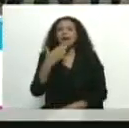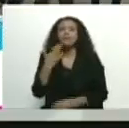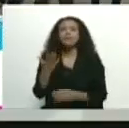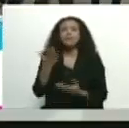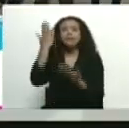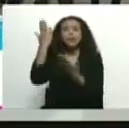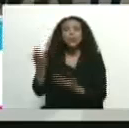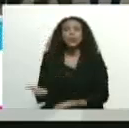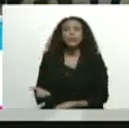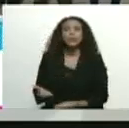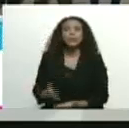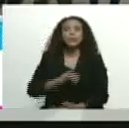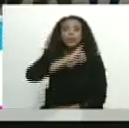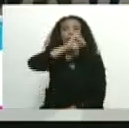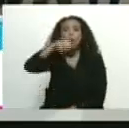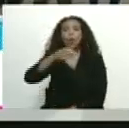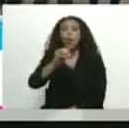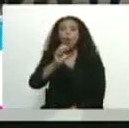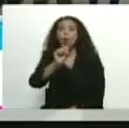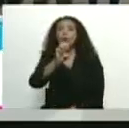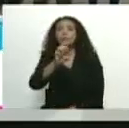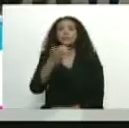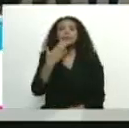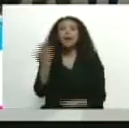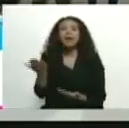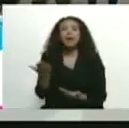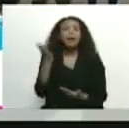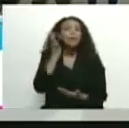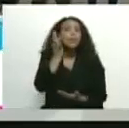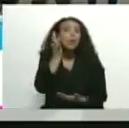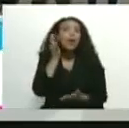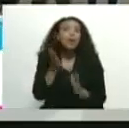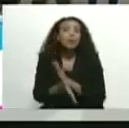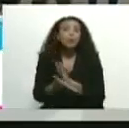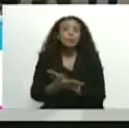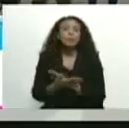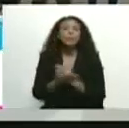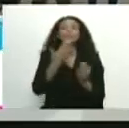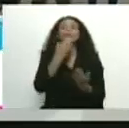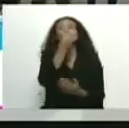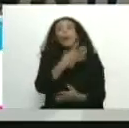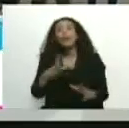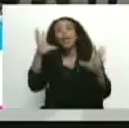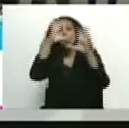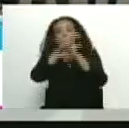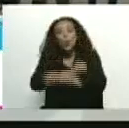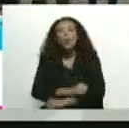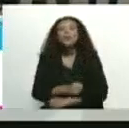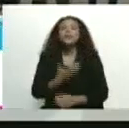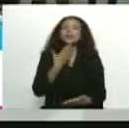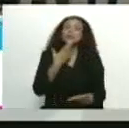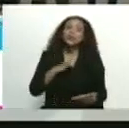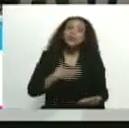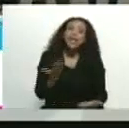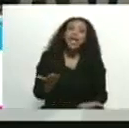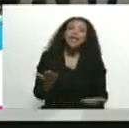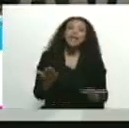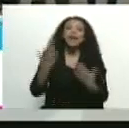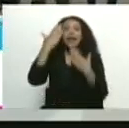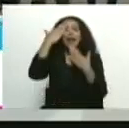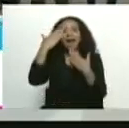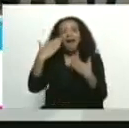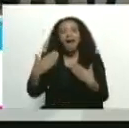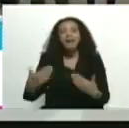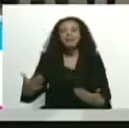Peña Trejo. Sara, ¿qué le dirías al presidente? Buenas noches. Quiero darle las